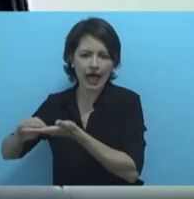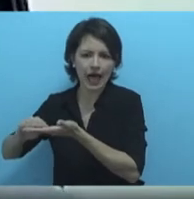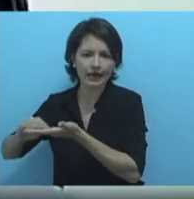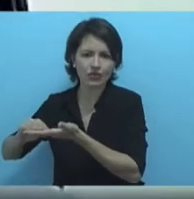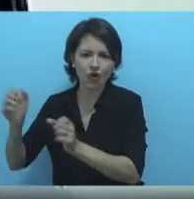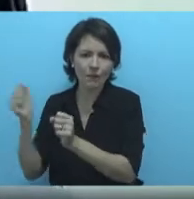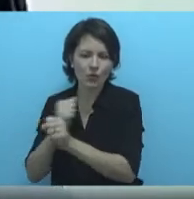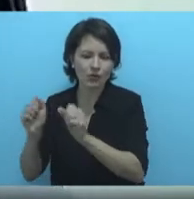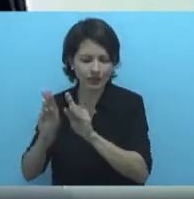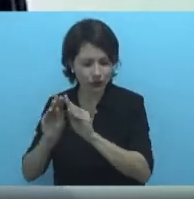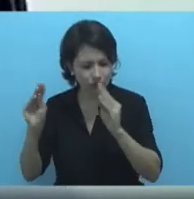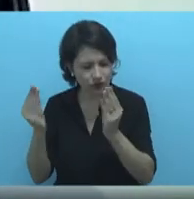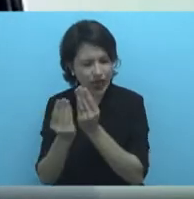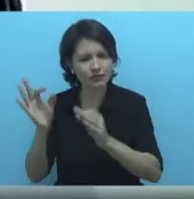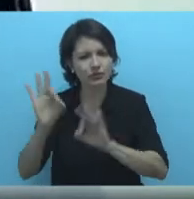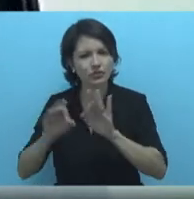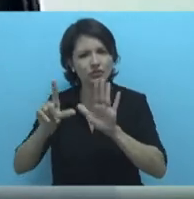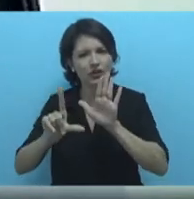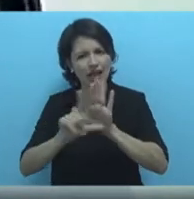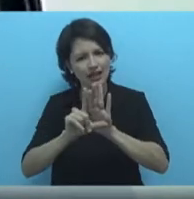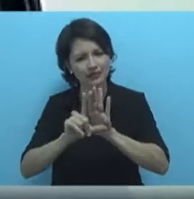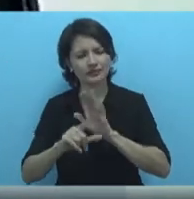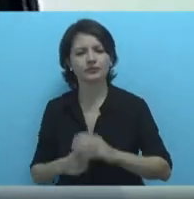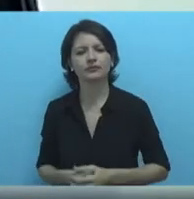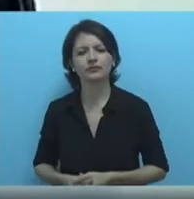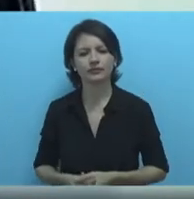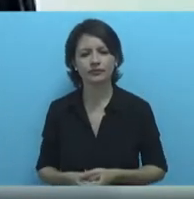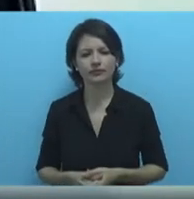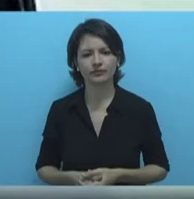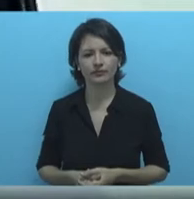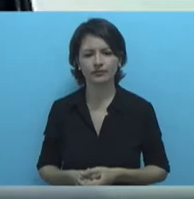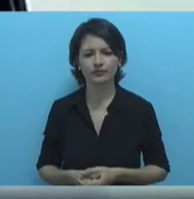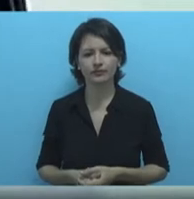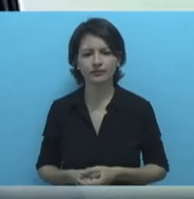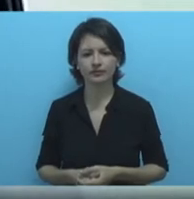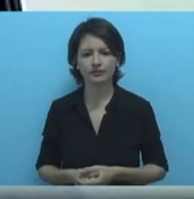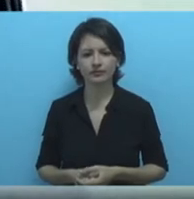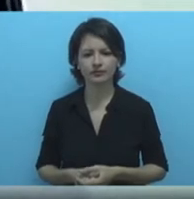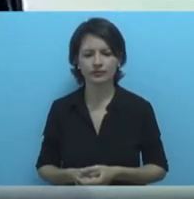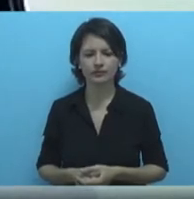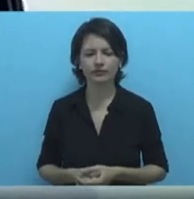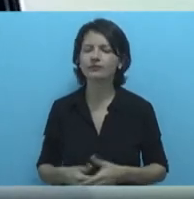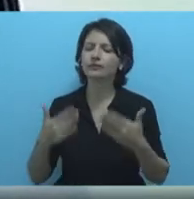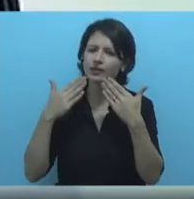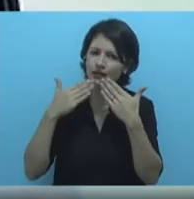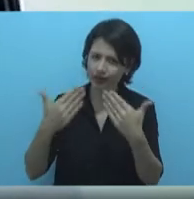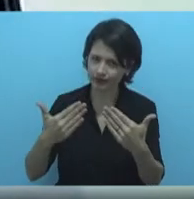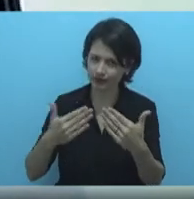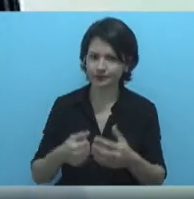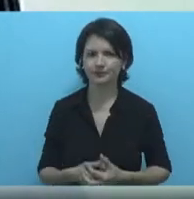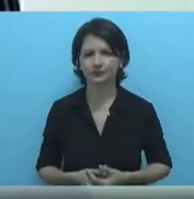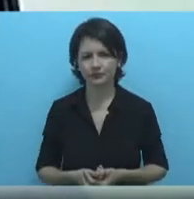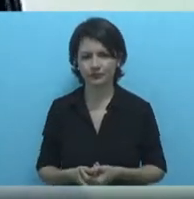en un tiempo corto poder tener la incorporación de la ley así que habrá de echarles